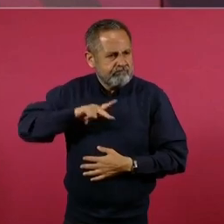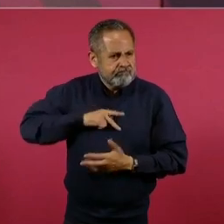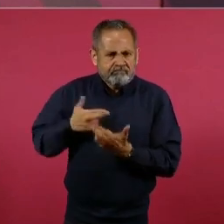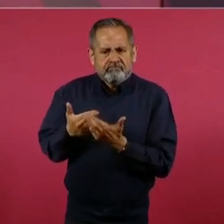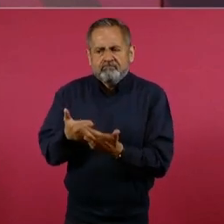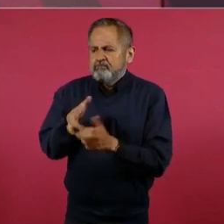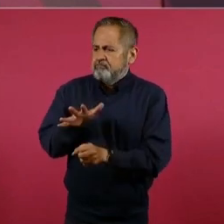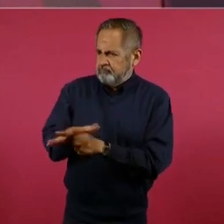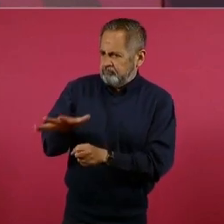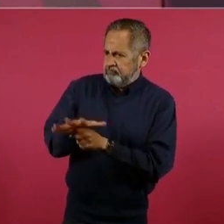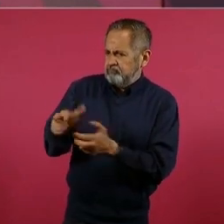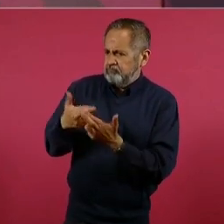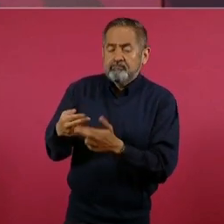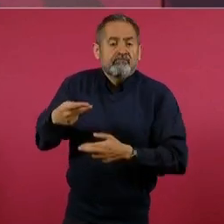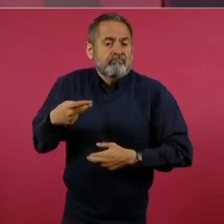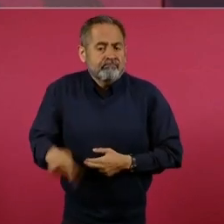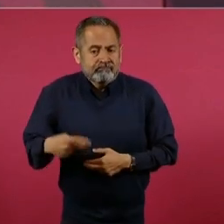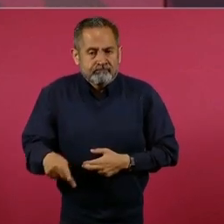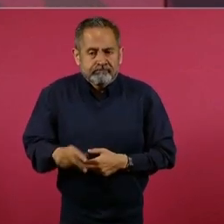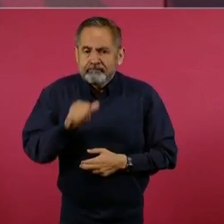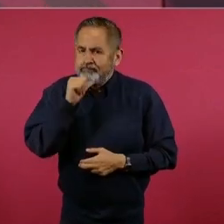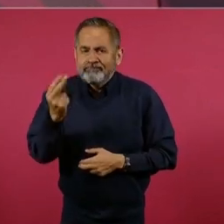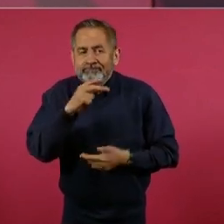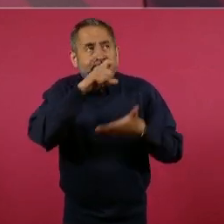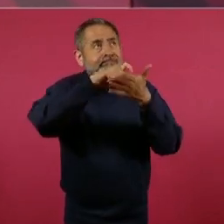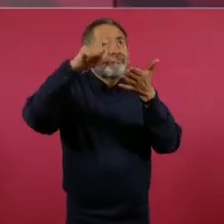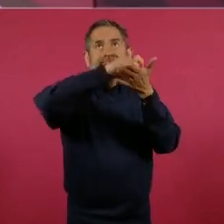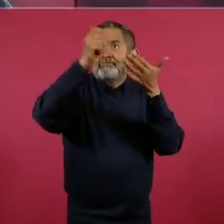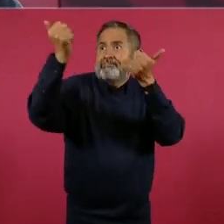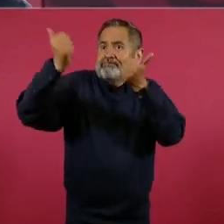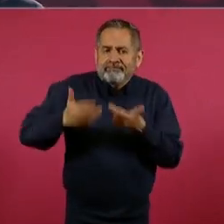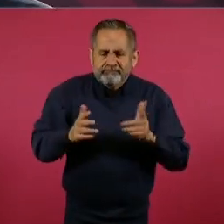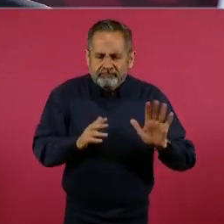sería conveniente preparar un plan